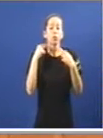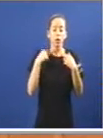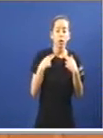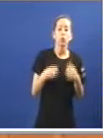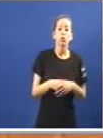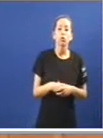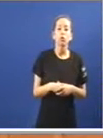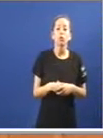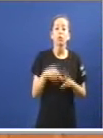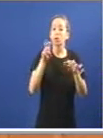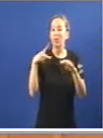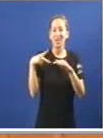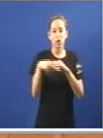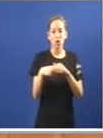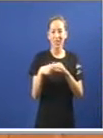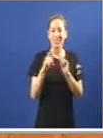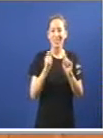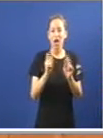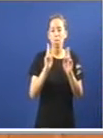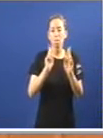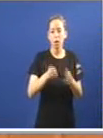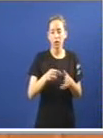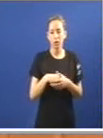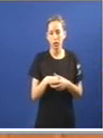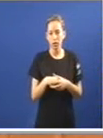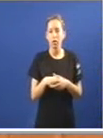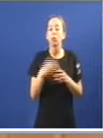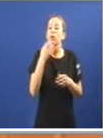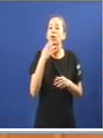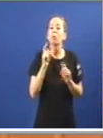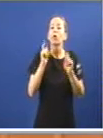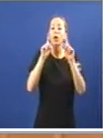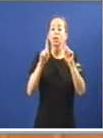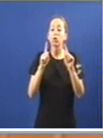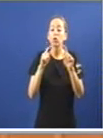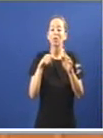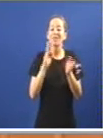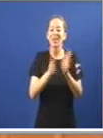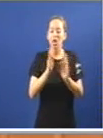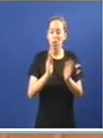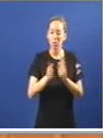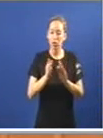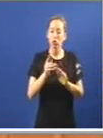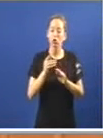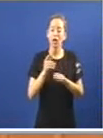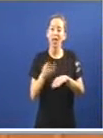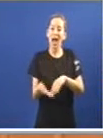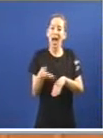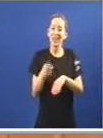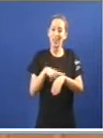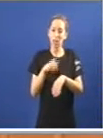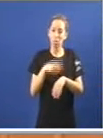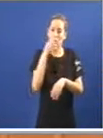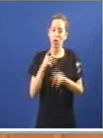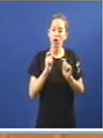recortes matan no proporcionará tempos tratamientos por asuntos económicos necesarios matan o a lo menos